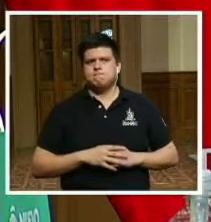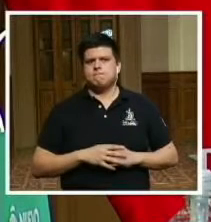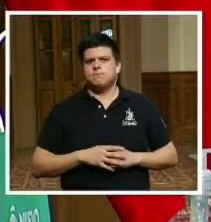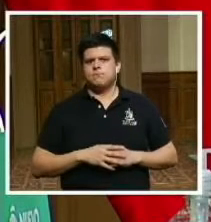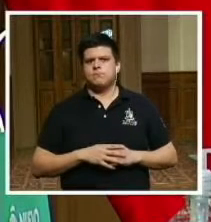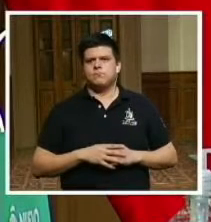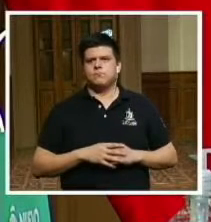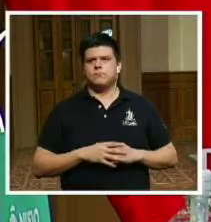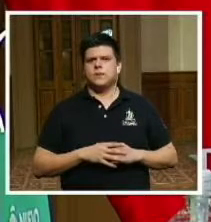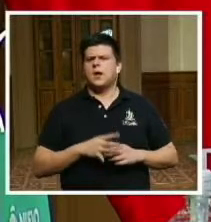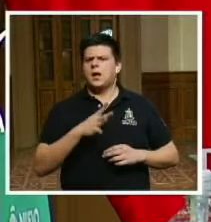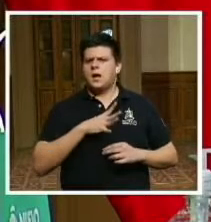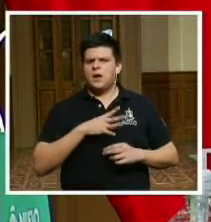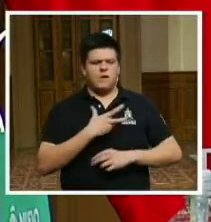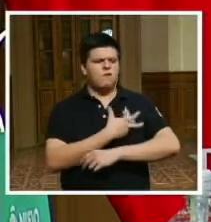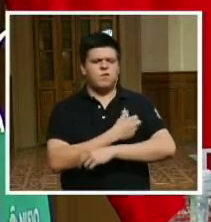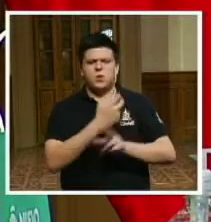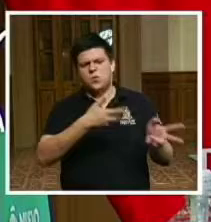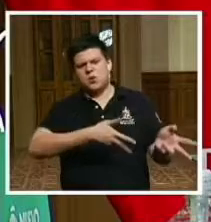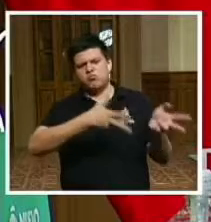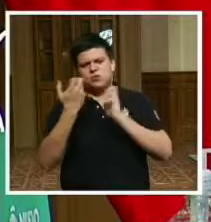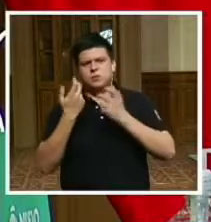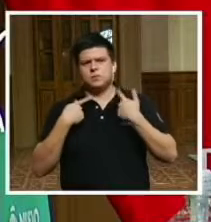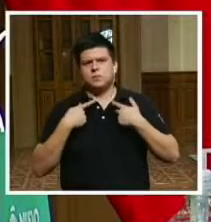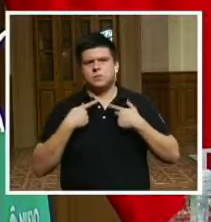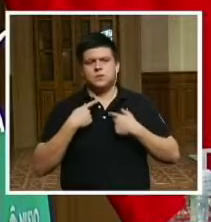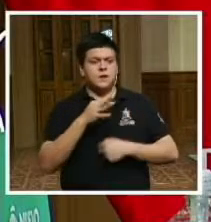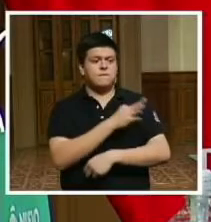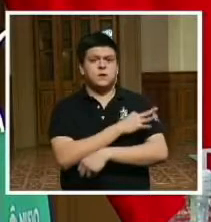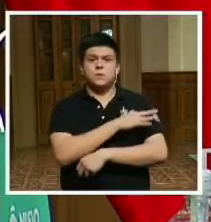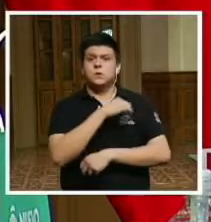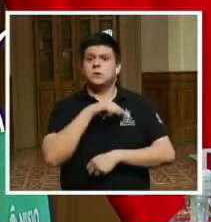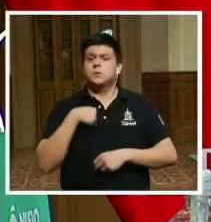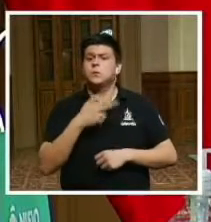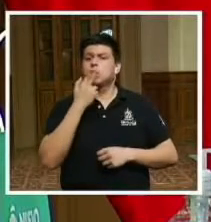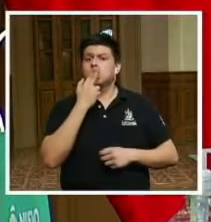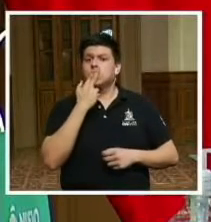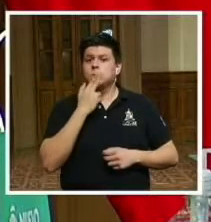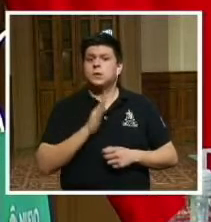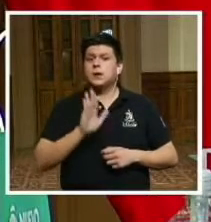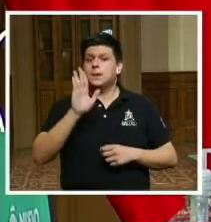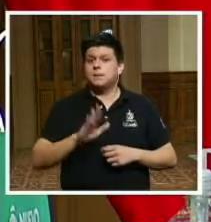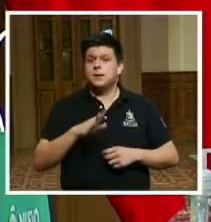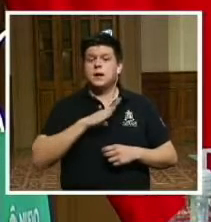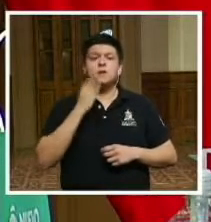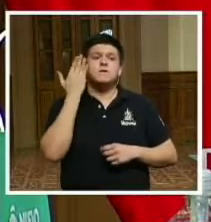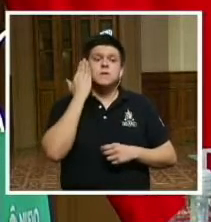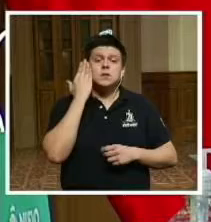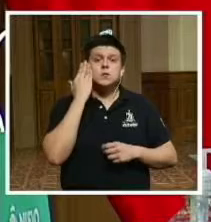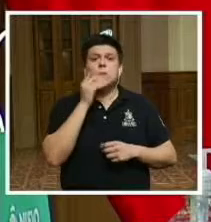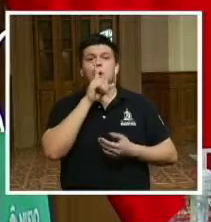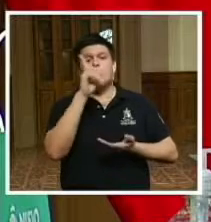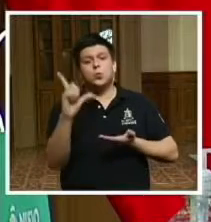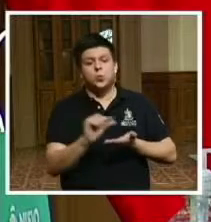Algunos lotes de una vacuna de la que utilizamos nosotros, hay en las redes sociales